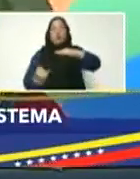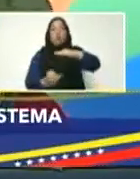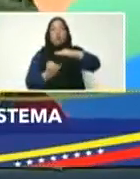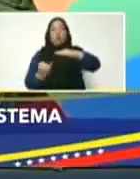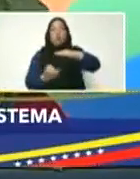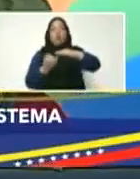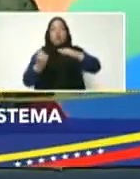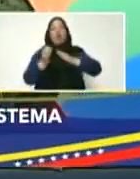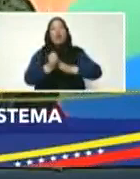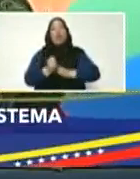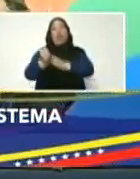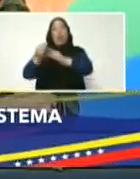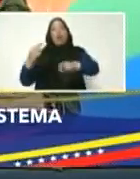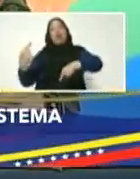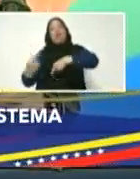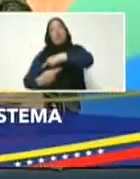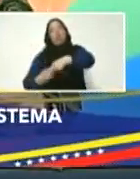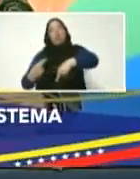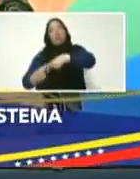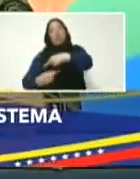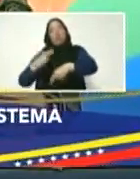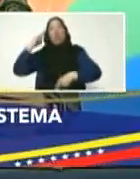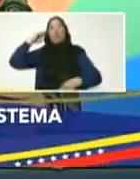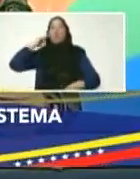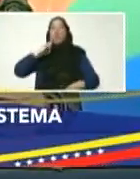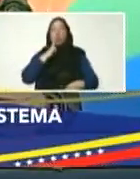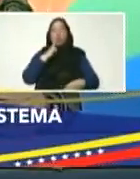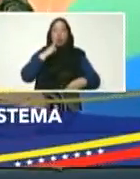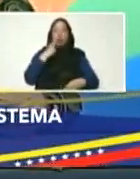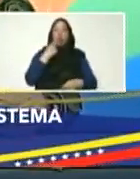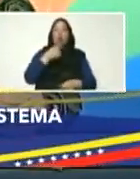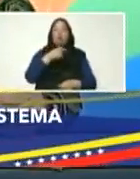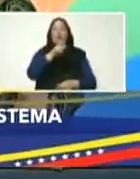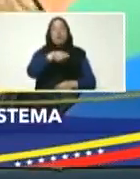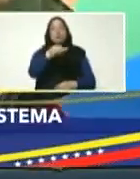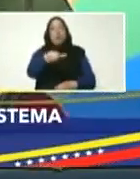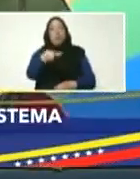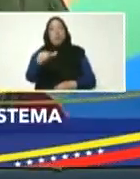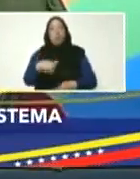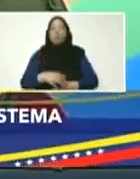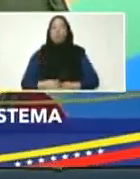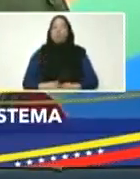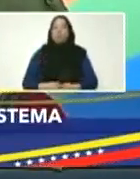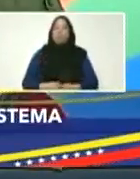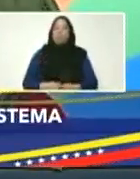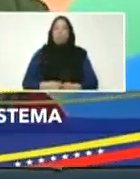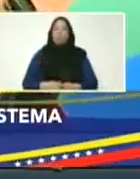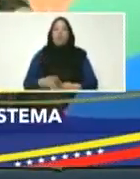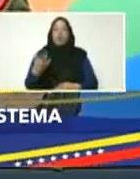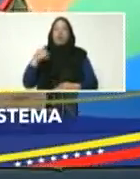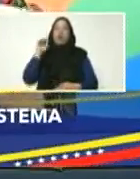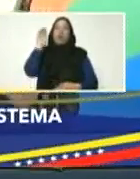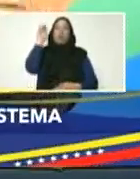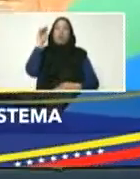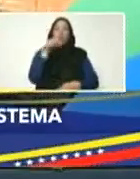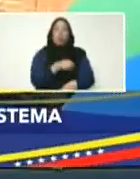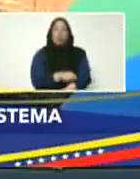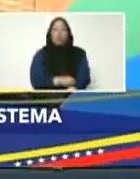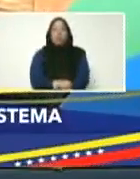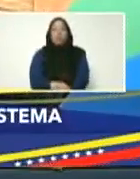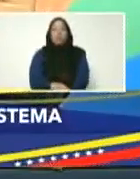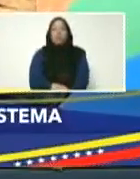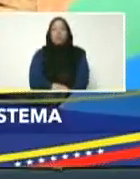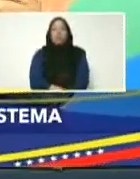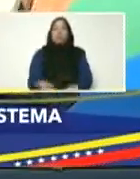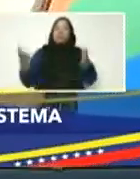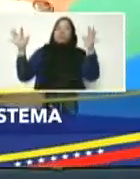todo el liderazgo de la Revolución Bolivariana, que es capaz de muchas cosas de aquí y en adelante. Así que, mi comandante en